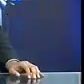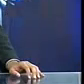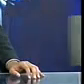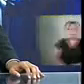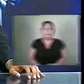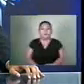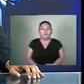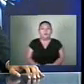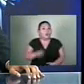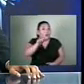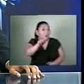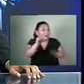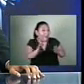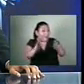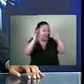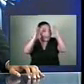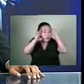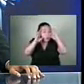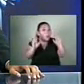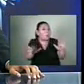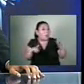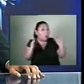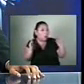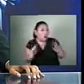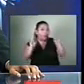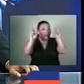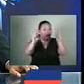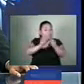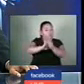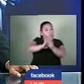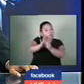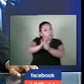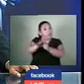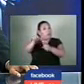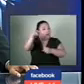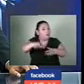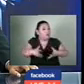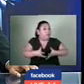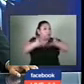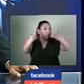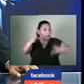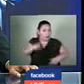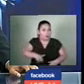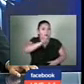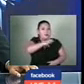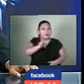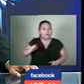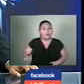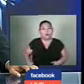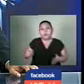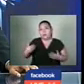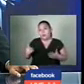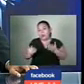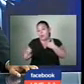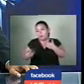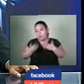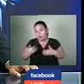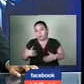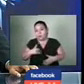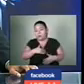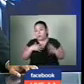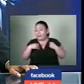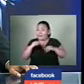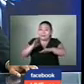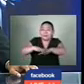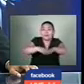Preste atención a lo siguiente, porque los casos de COVID-19 continúan al alza en el país. Las autoridades nuevamente hacen el